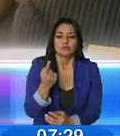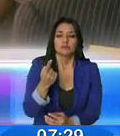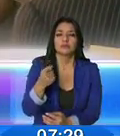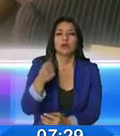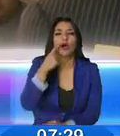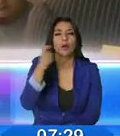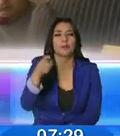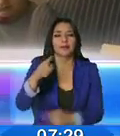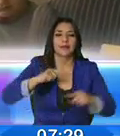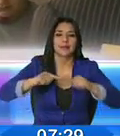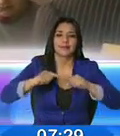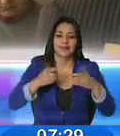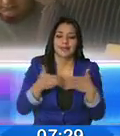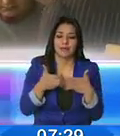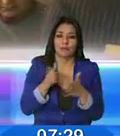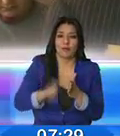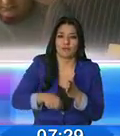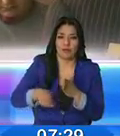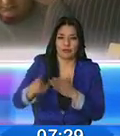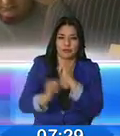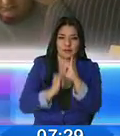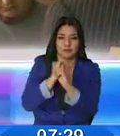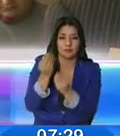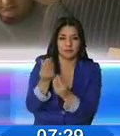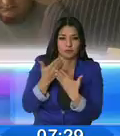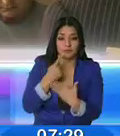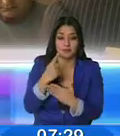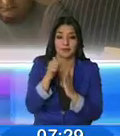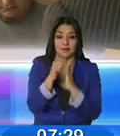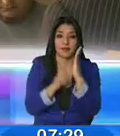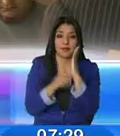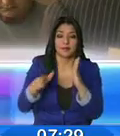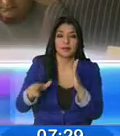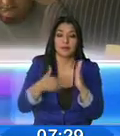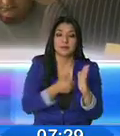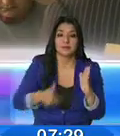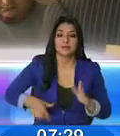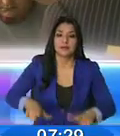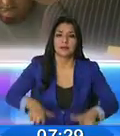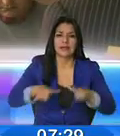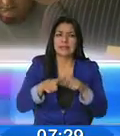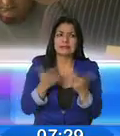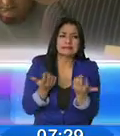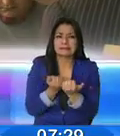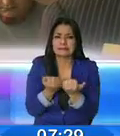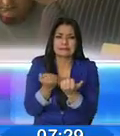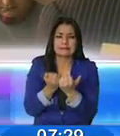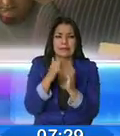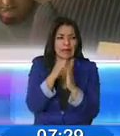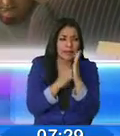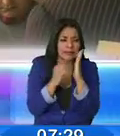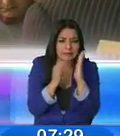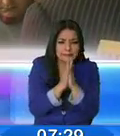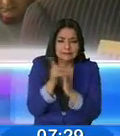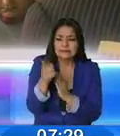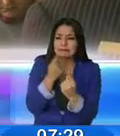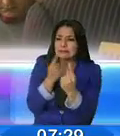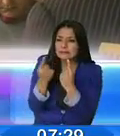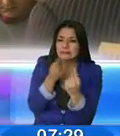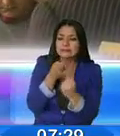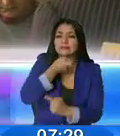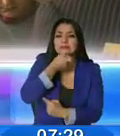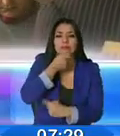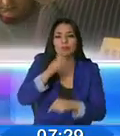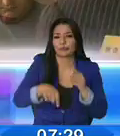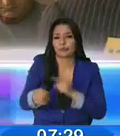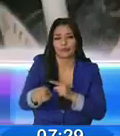Garzón, que es el jefe de equipo internacional, que la agenda del presidente Moreno era muy copada y que no había posibilidad de ningún tipo de entrevista